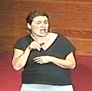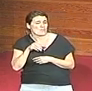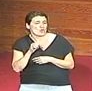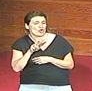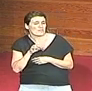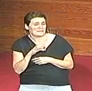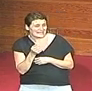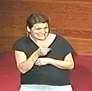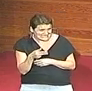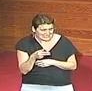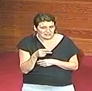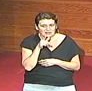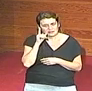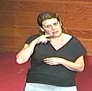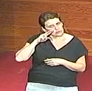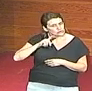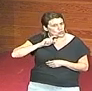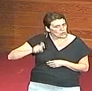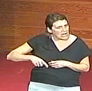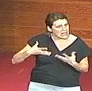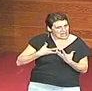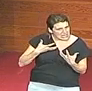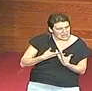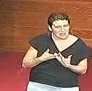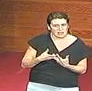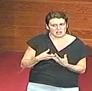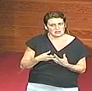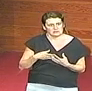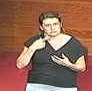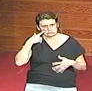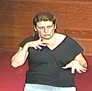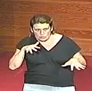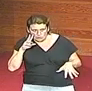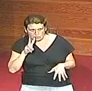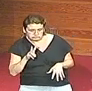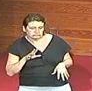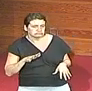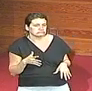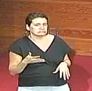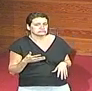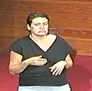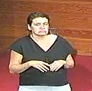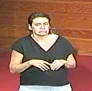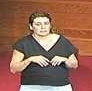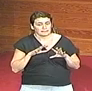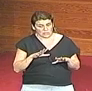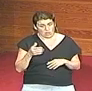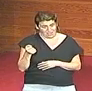mediando supuestamente, ¿no?, en Ucrania, la guerra y tal, no sabemos muy bien cuál ha sido su papel, pero